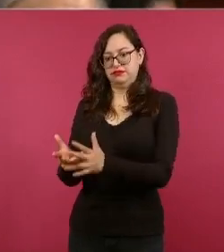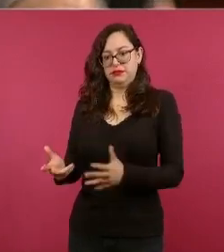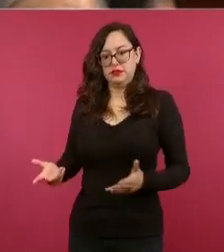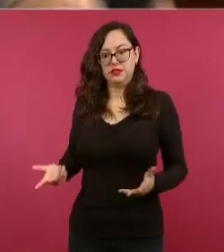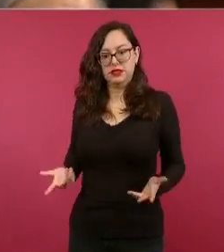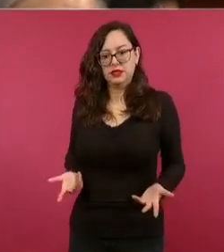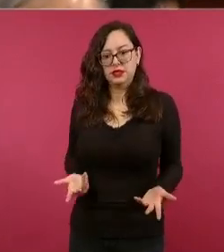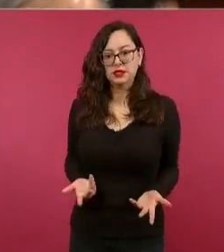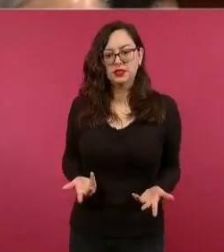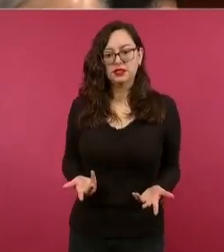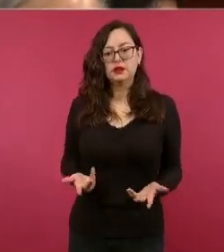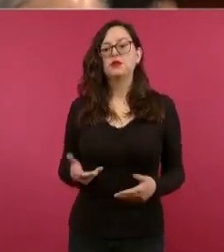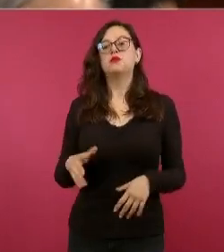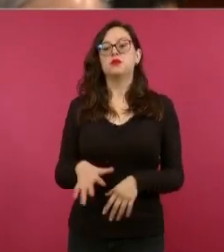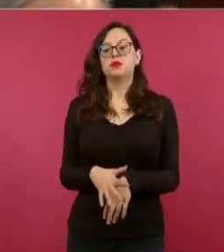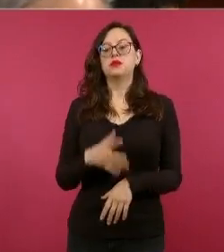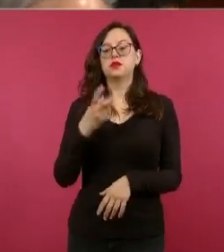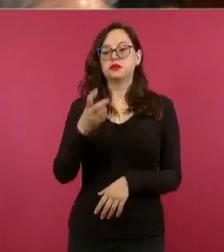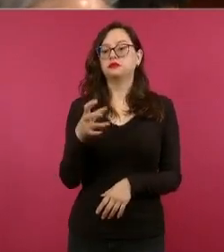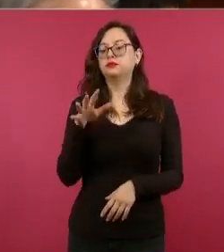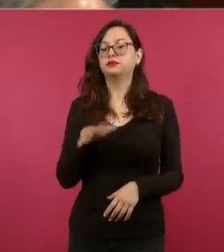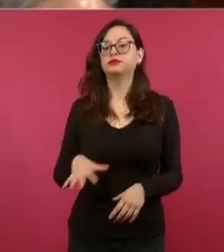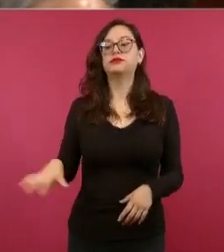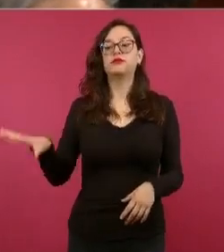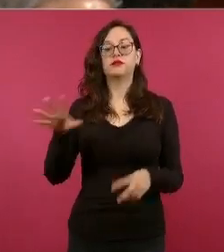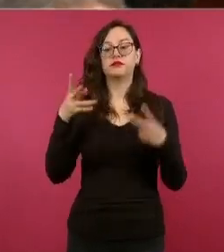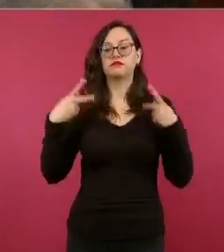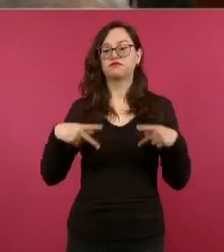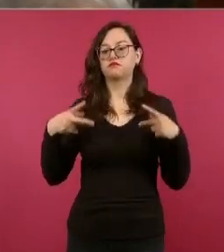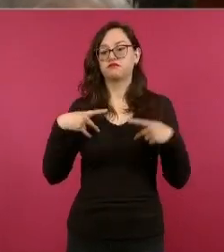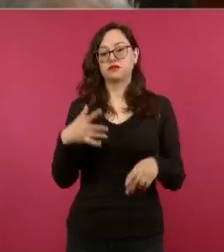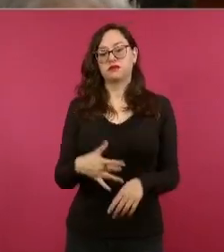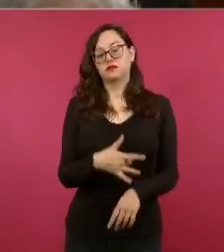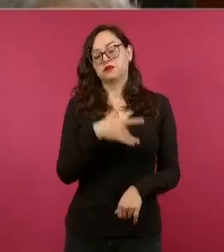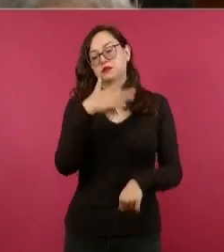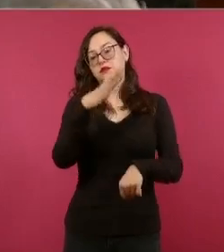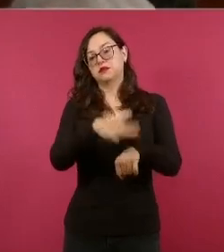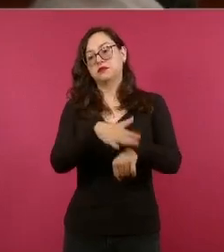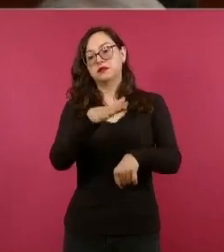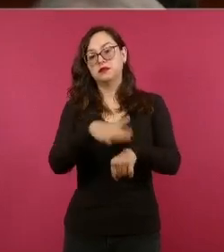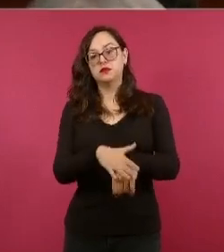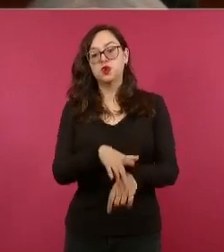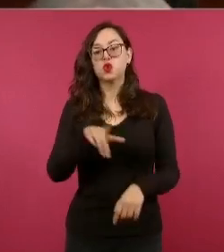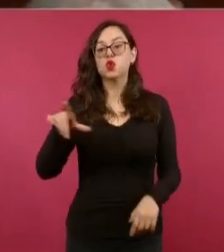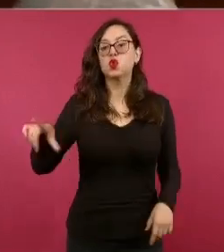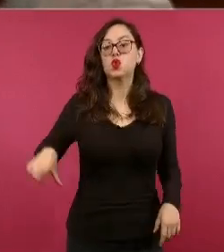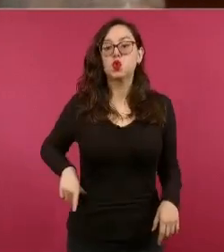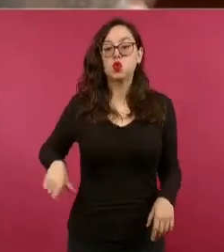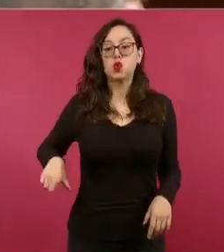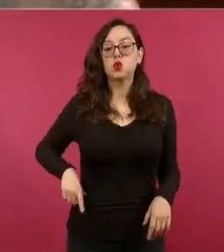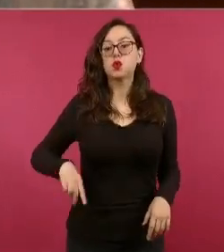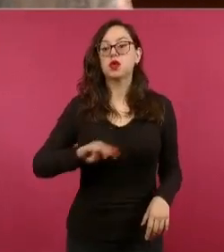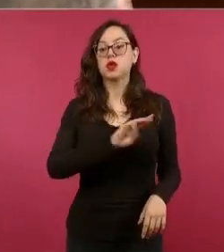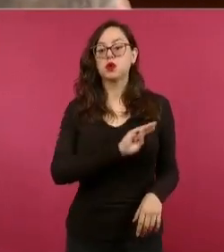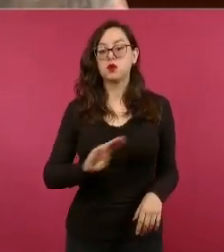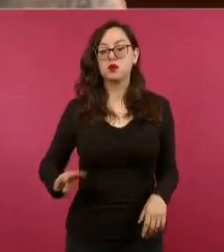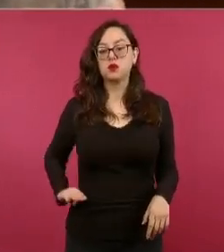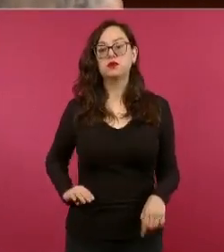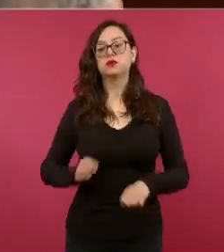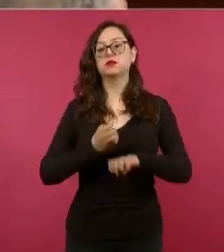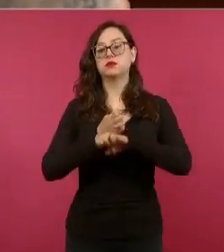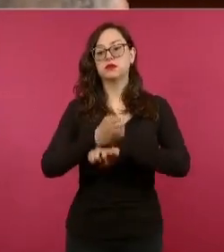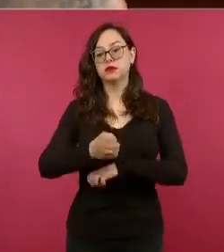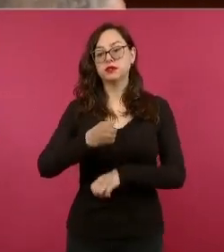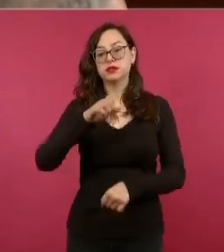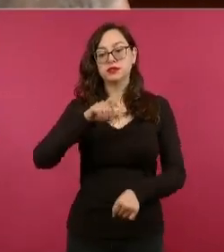ecocidio criminal. Es por ello que pobladores del lugar levantan la voz pidiéndole ayuda a los gobiernos municipal, estatal y